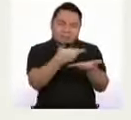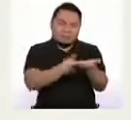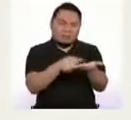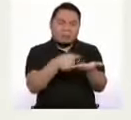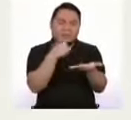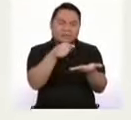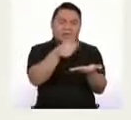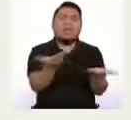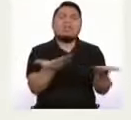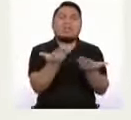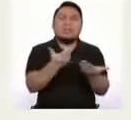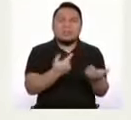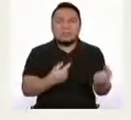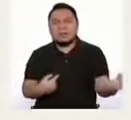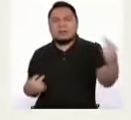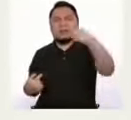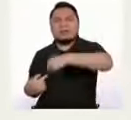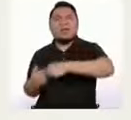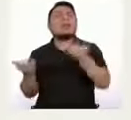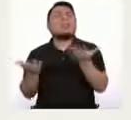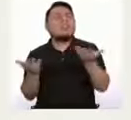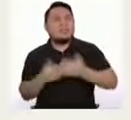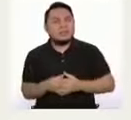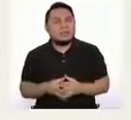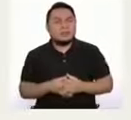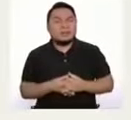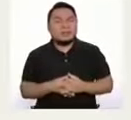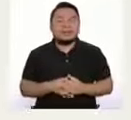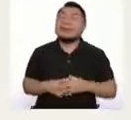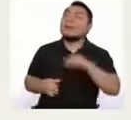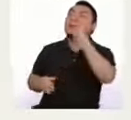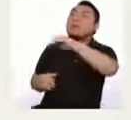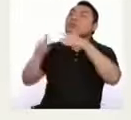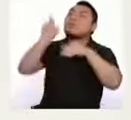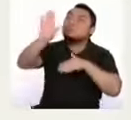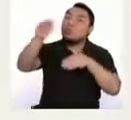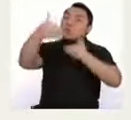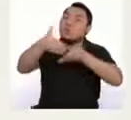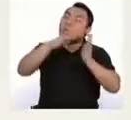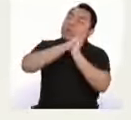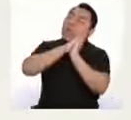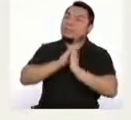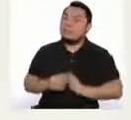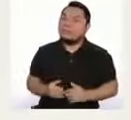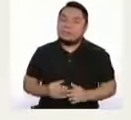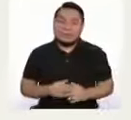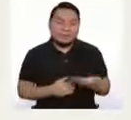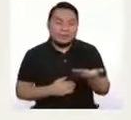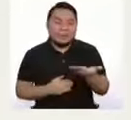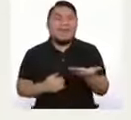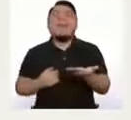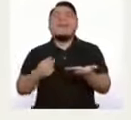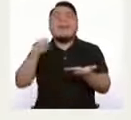¿a dónde tengo que ir? ¡Tu cuarto! ¡Ay, claro! ¡Qué cabeza la mía!